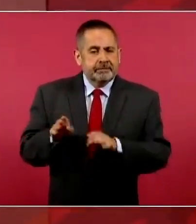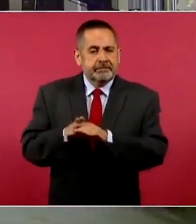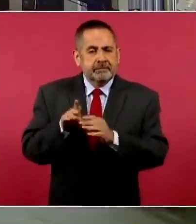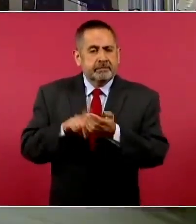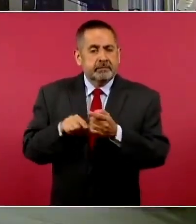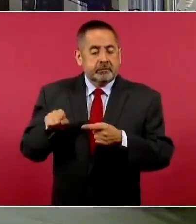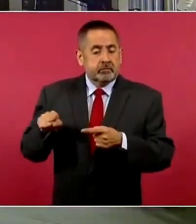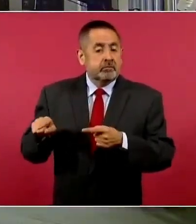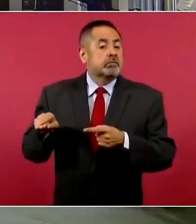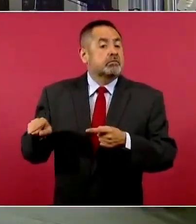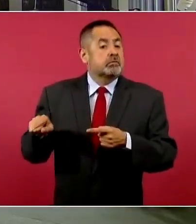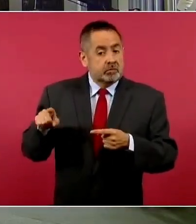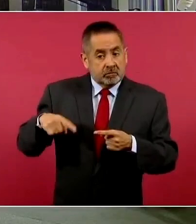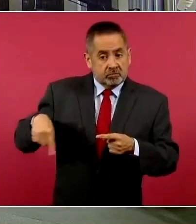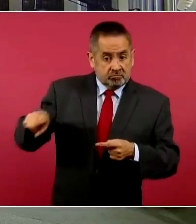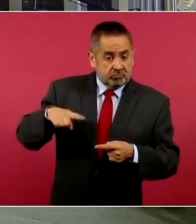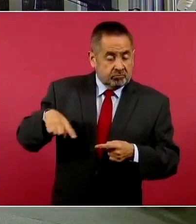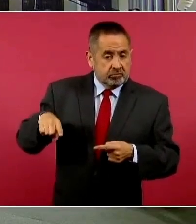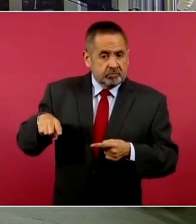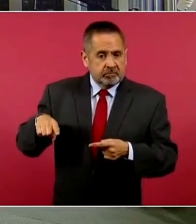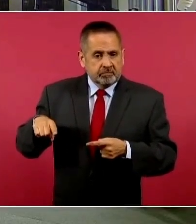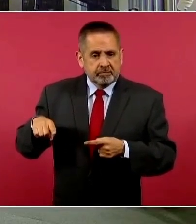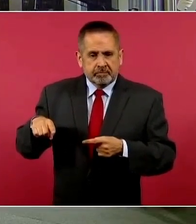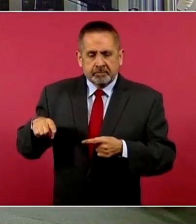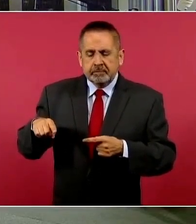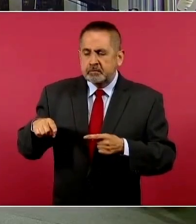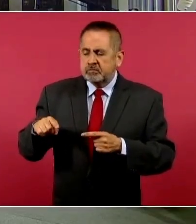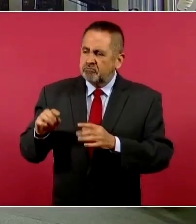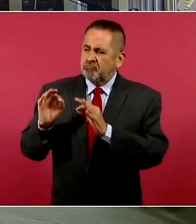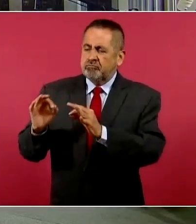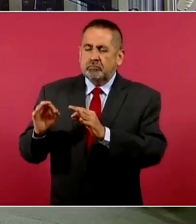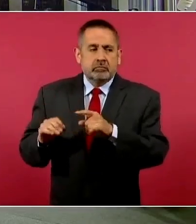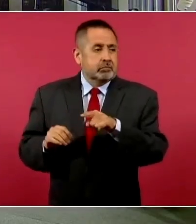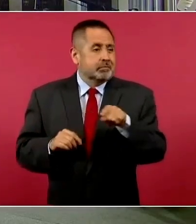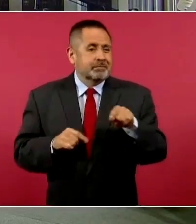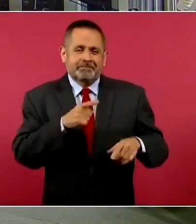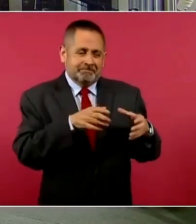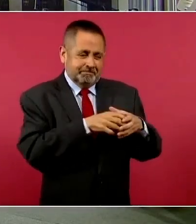habían logrado que nos avergonzáramos